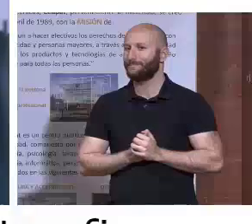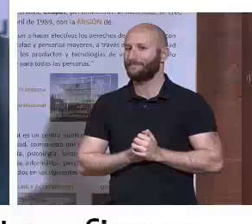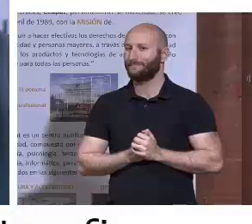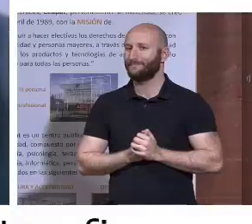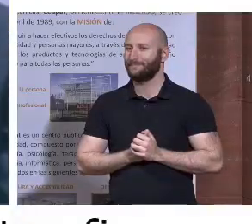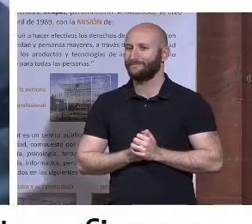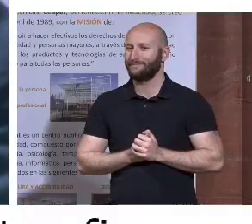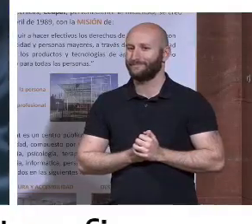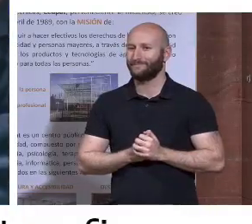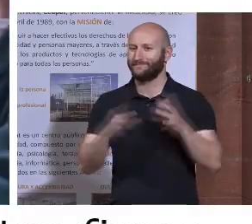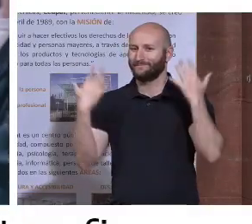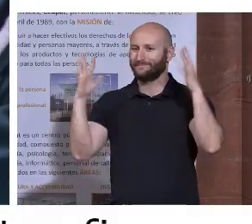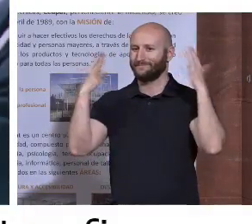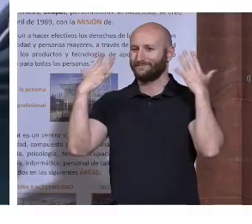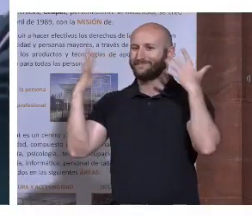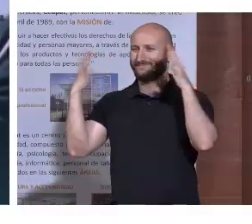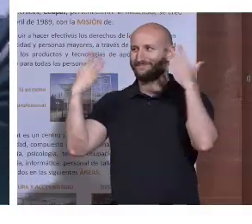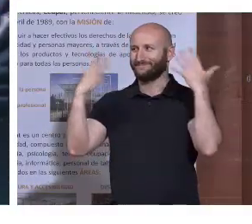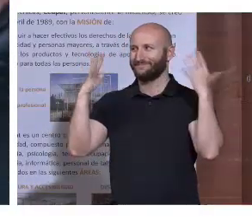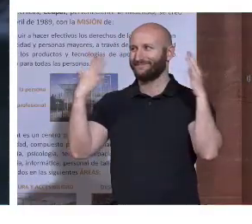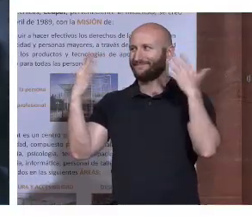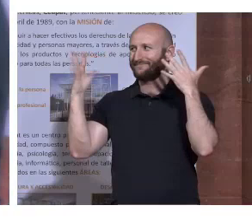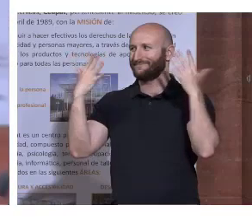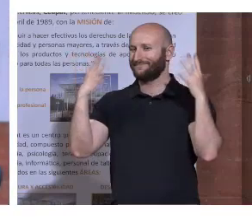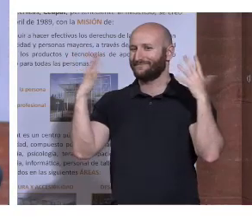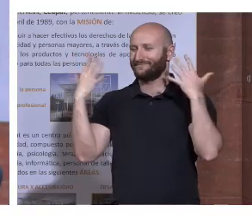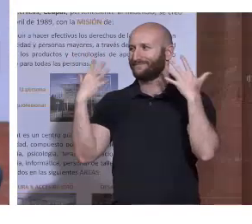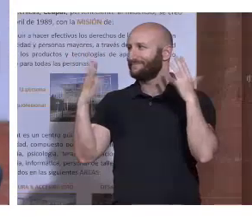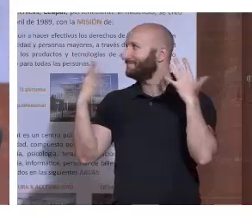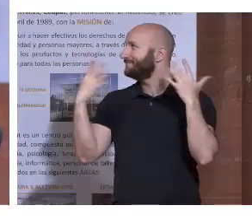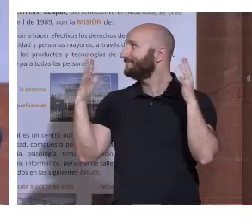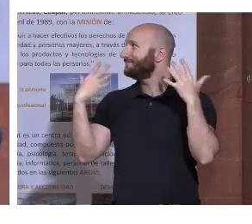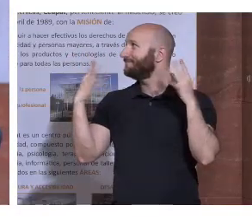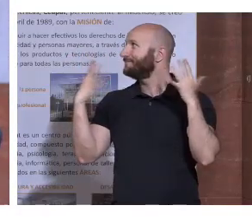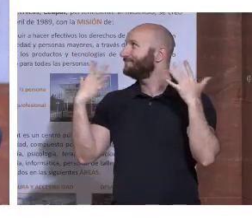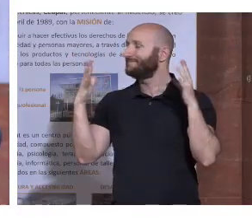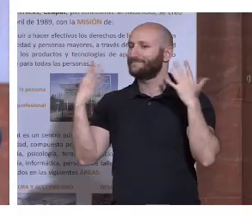El efecto mariposa. Igual sueña, yo no.